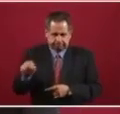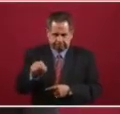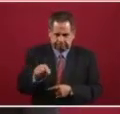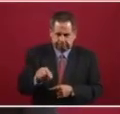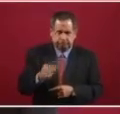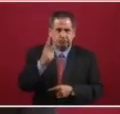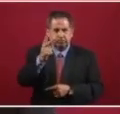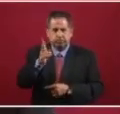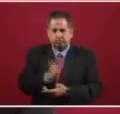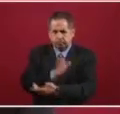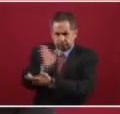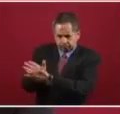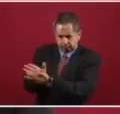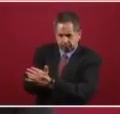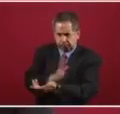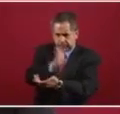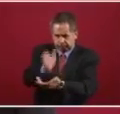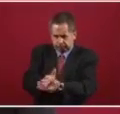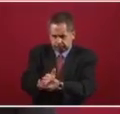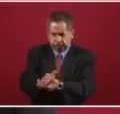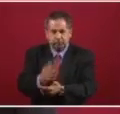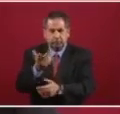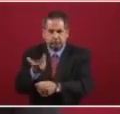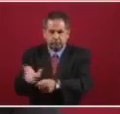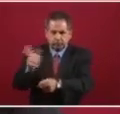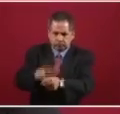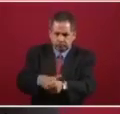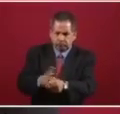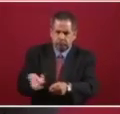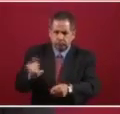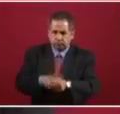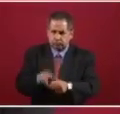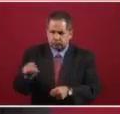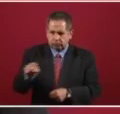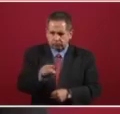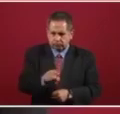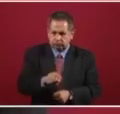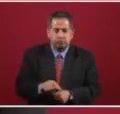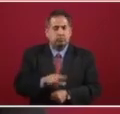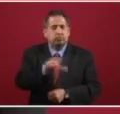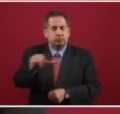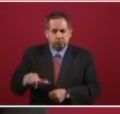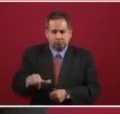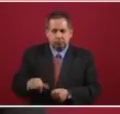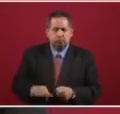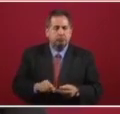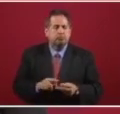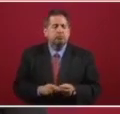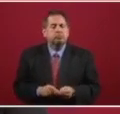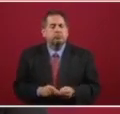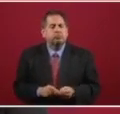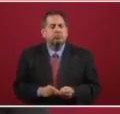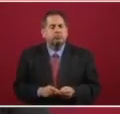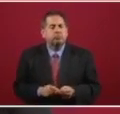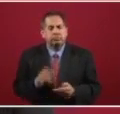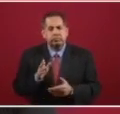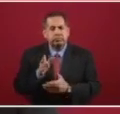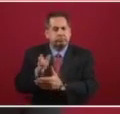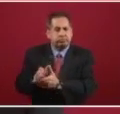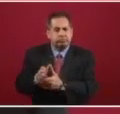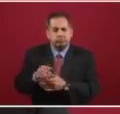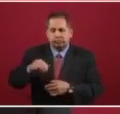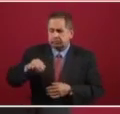Dos visitas a dos hospitales. Y más tarde vamos a estar